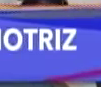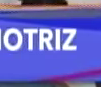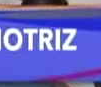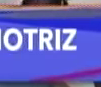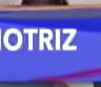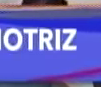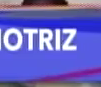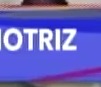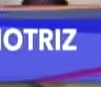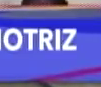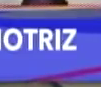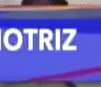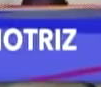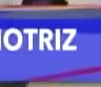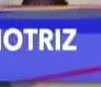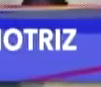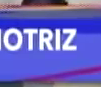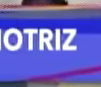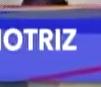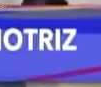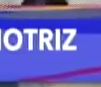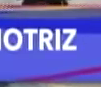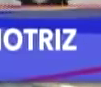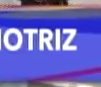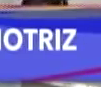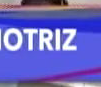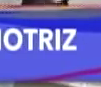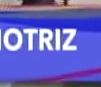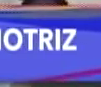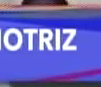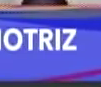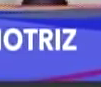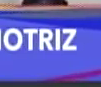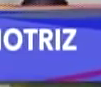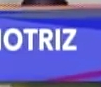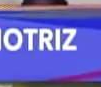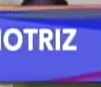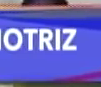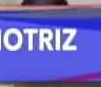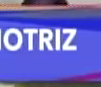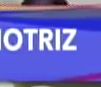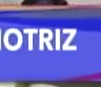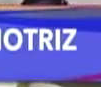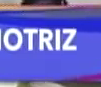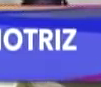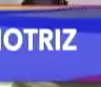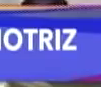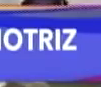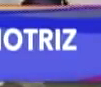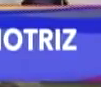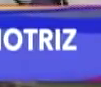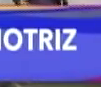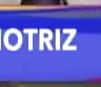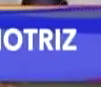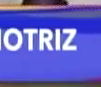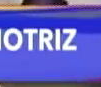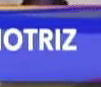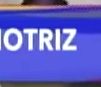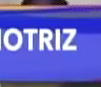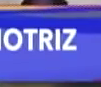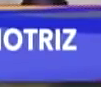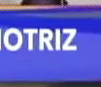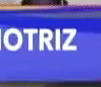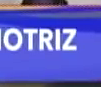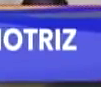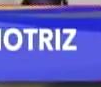a esta inversión. Esta empresa fue inaugurada por inversión china-venezolana, por nuestro